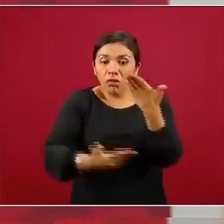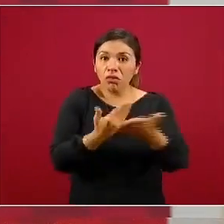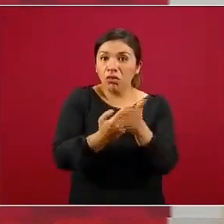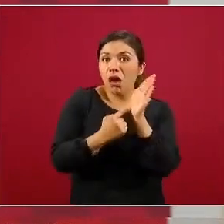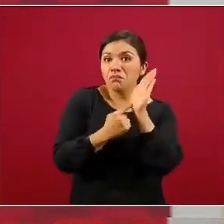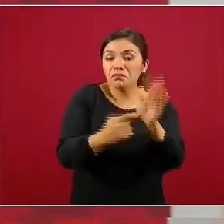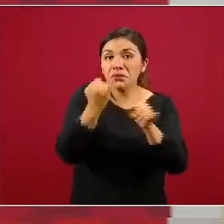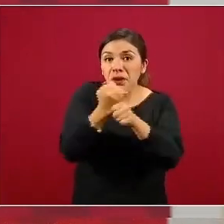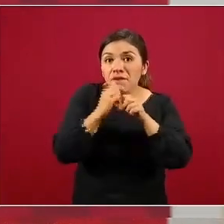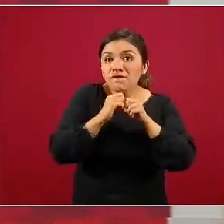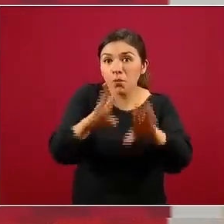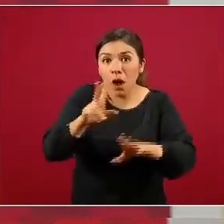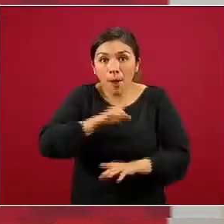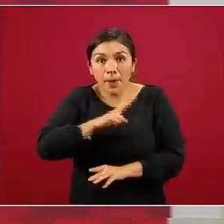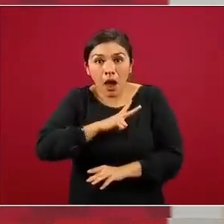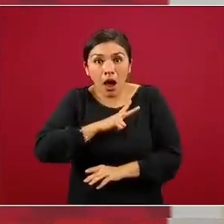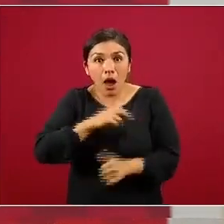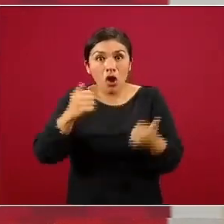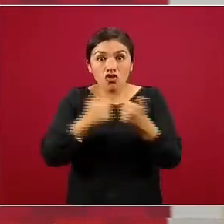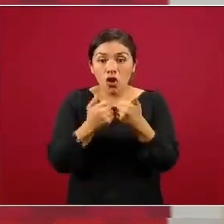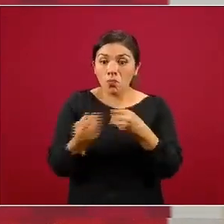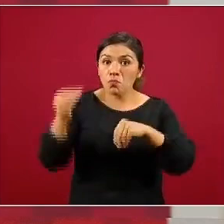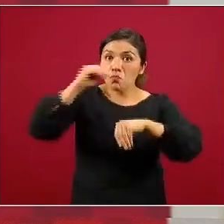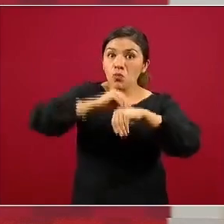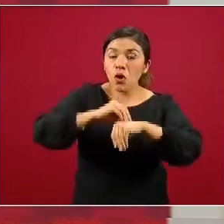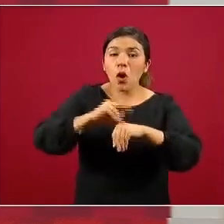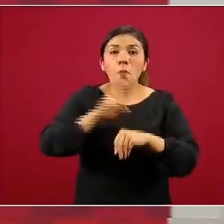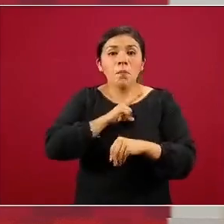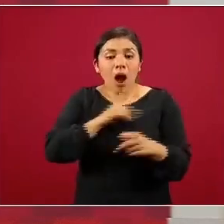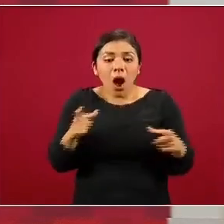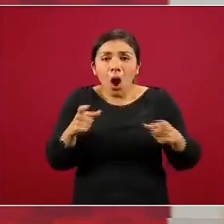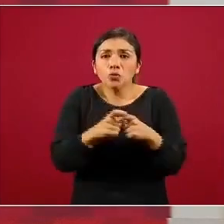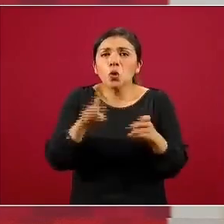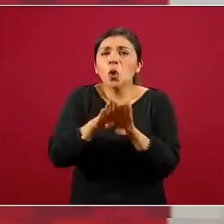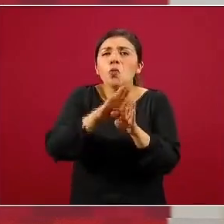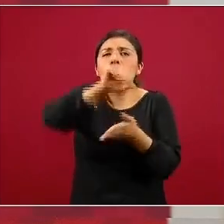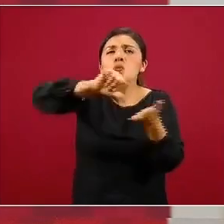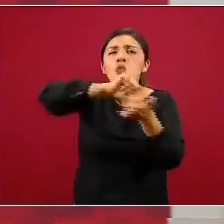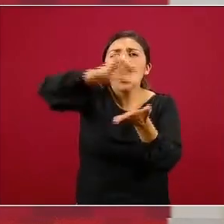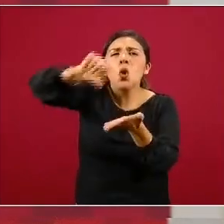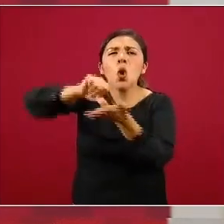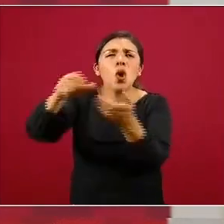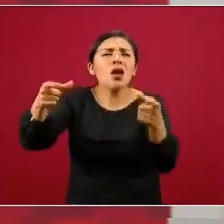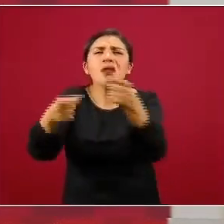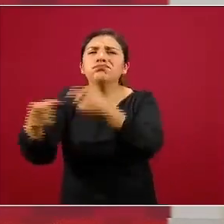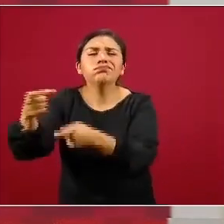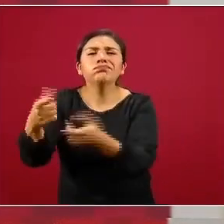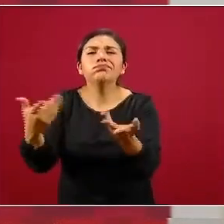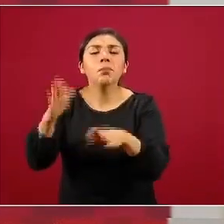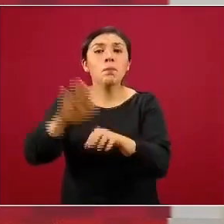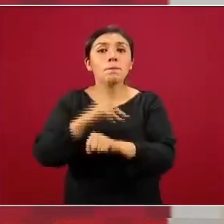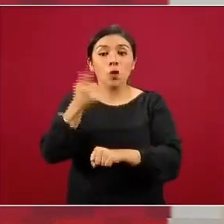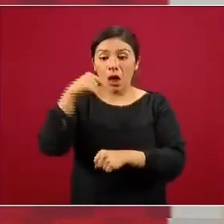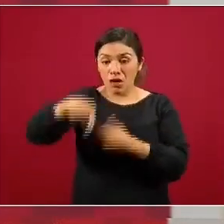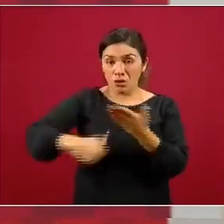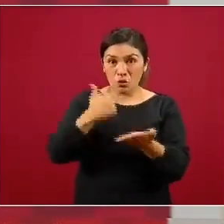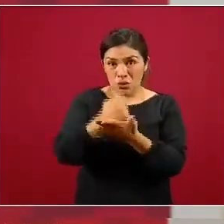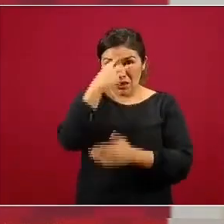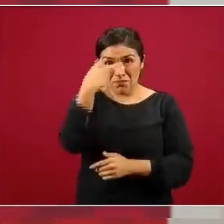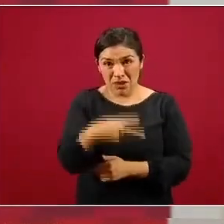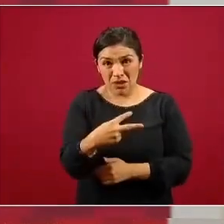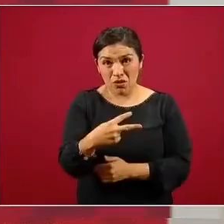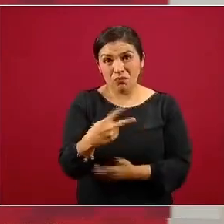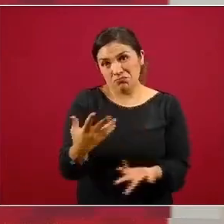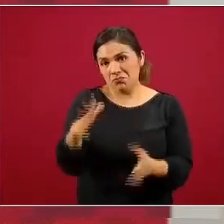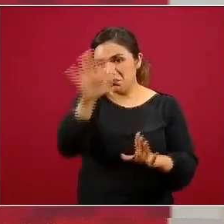presentar públicamente datos con un nivel de agregación tan pequeño como colonia? Porque si bien en la Ciudad de México, que